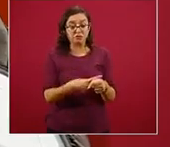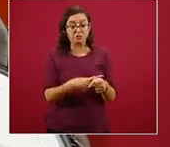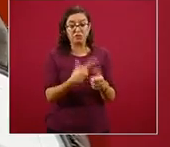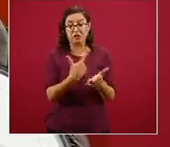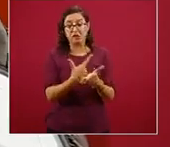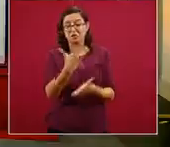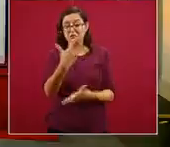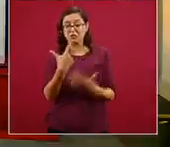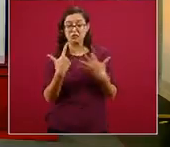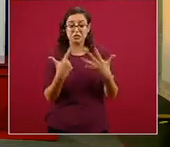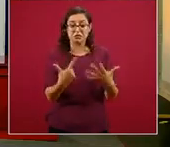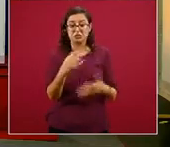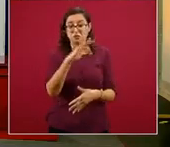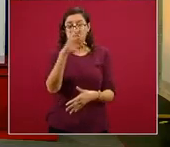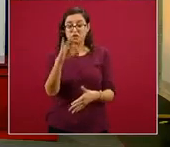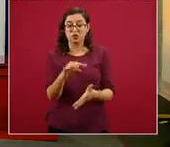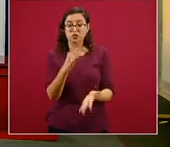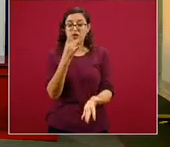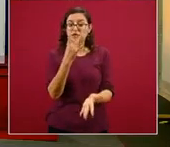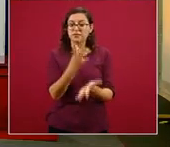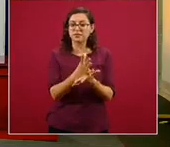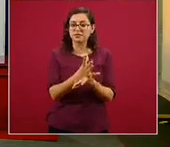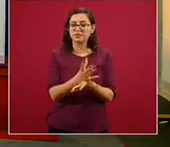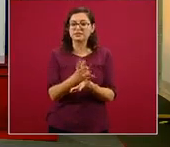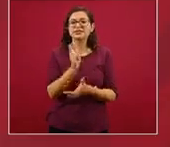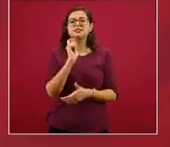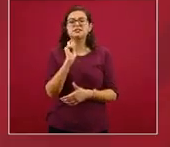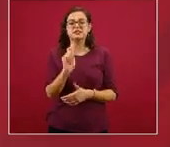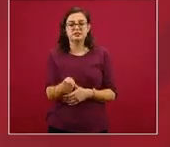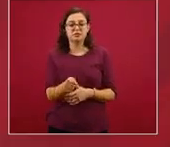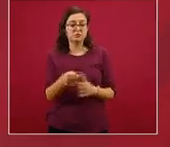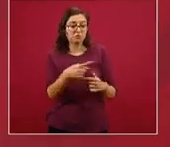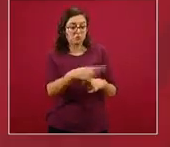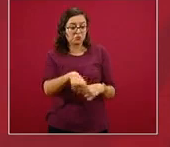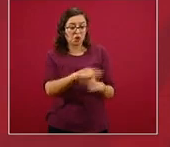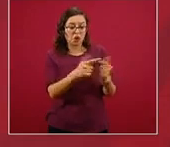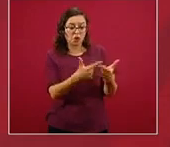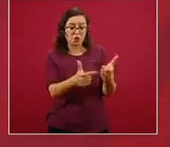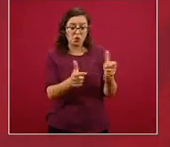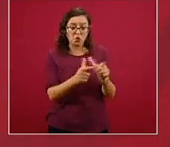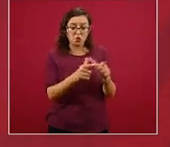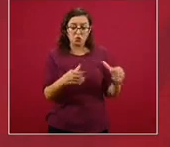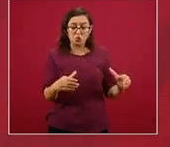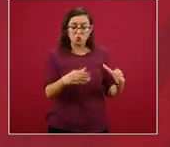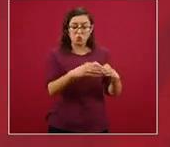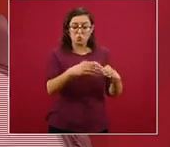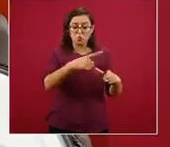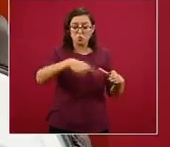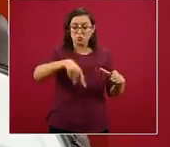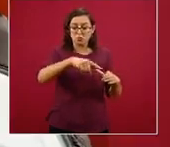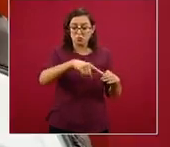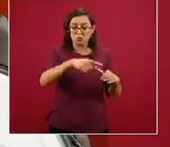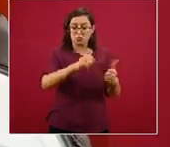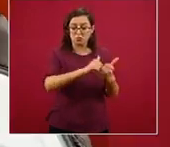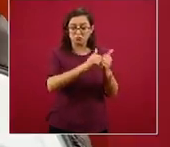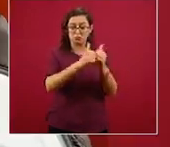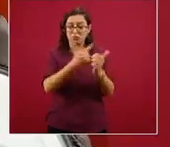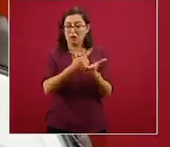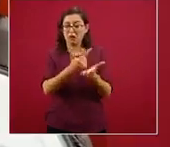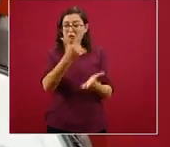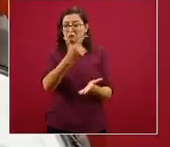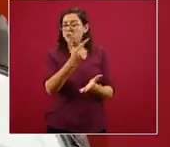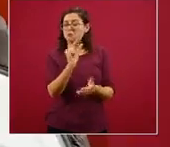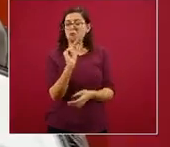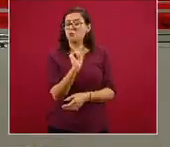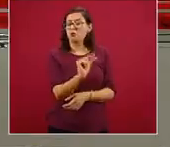grave, 7%. Esto quiere decir que este grupo en específico enfermó gravemente mucho menos